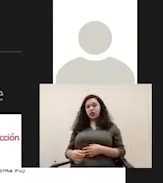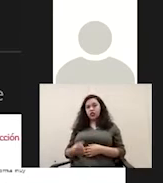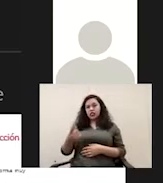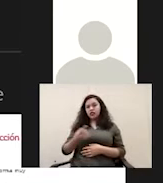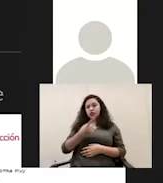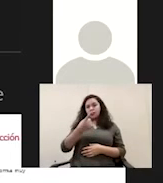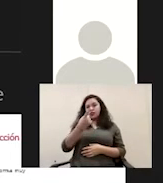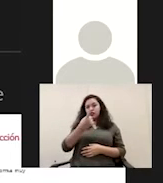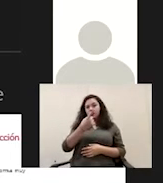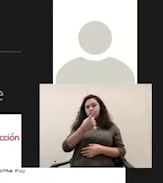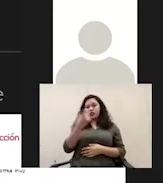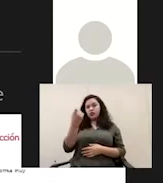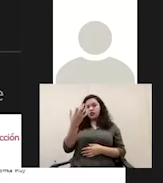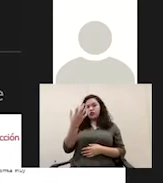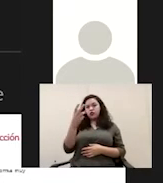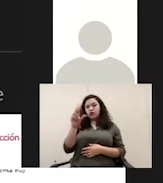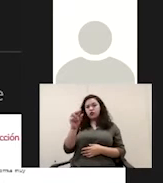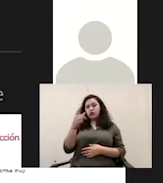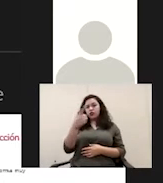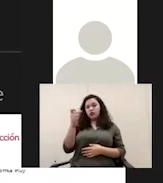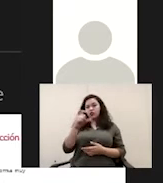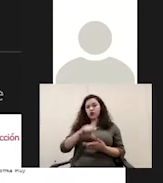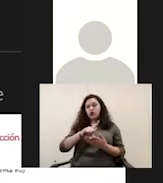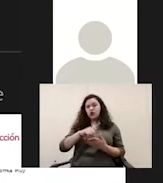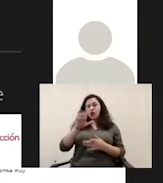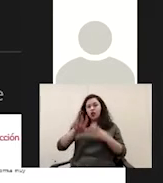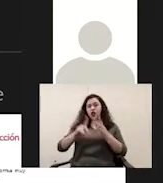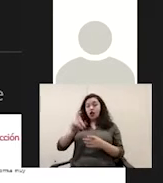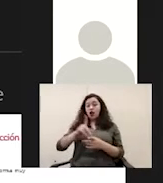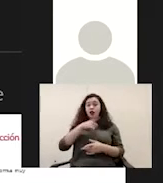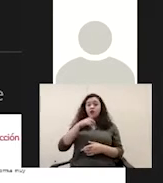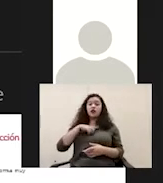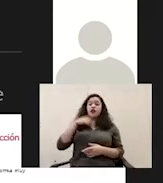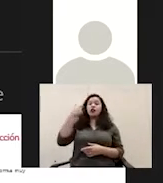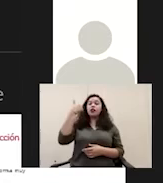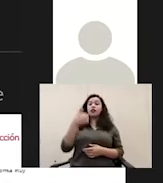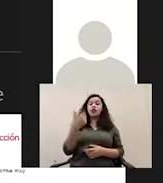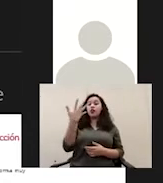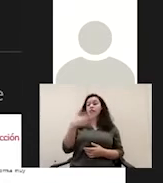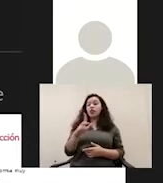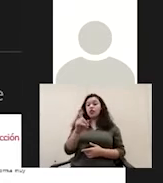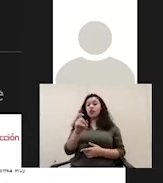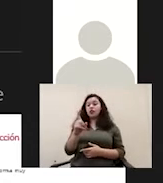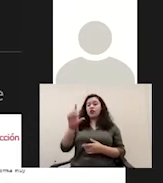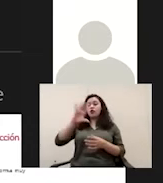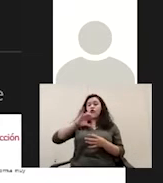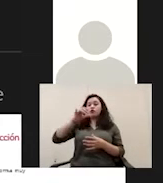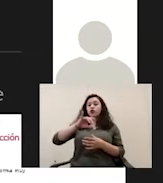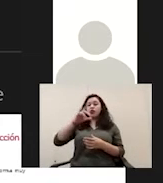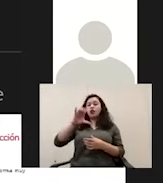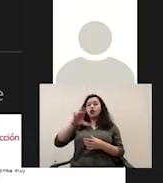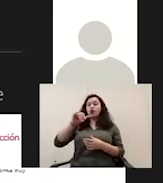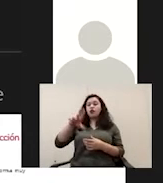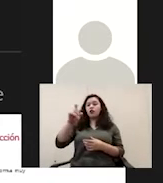litros, en condiciones normales, en el agua, tienen que ser 10 gotas de cloro. En un agua de dudosa